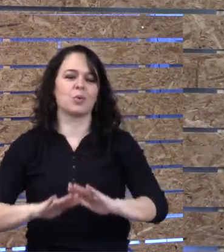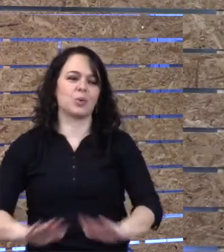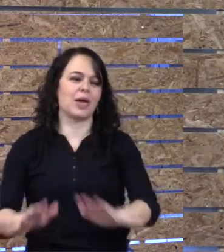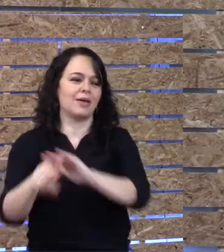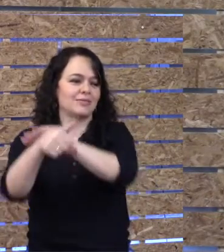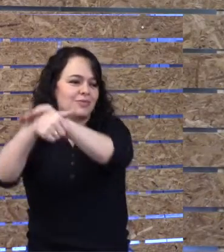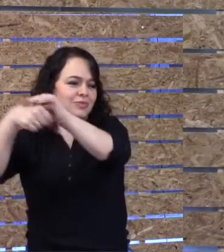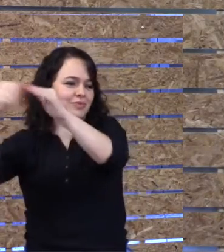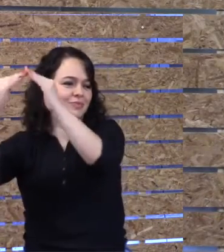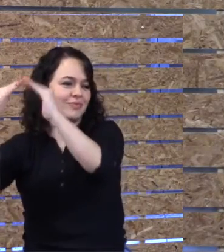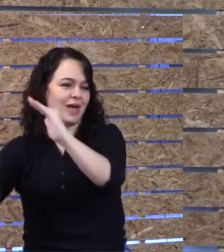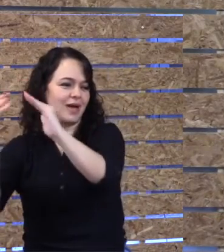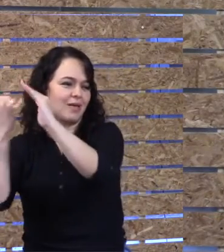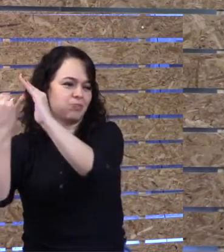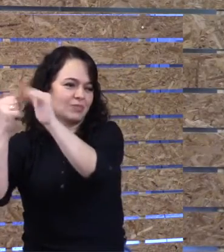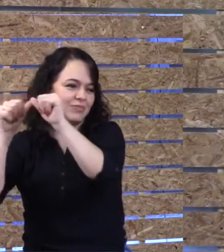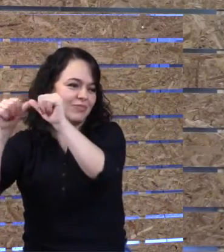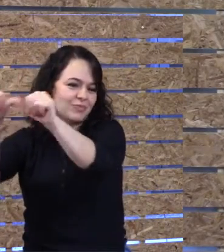tienen una cualidad.